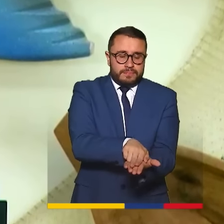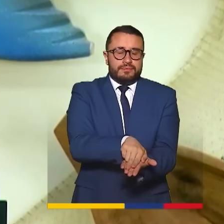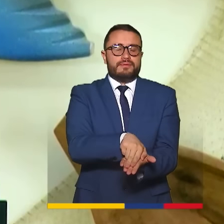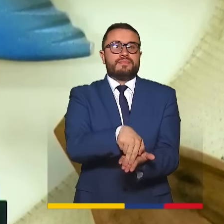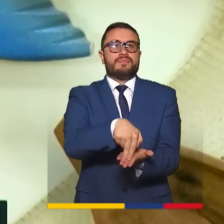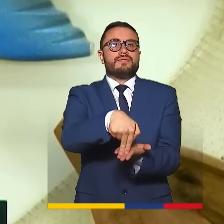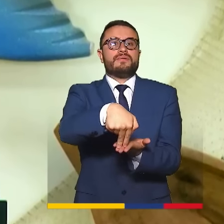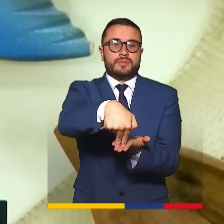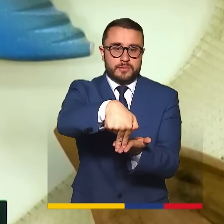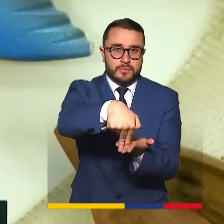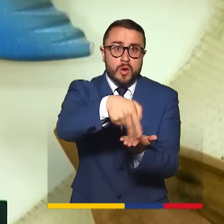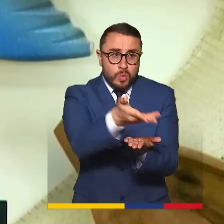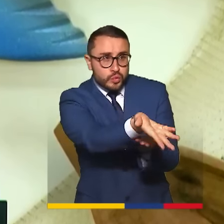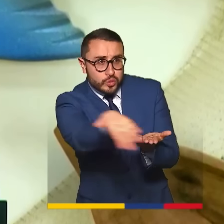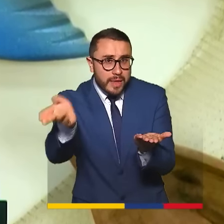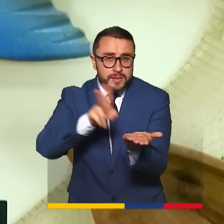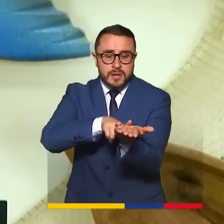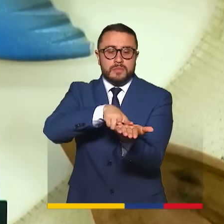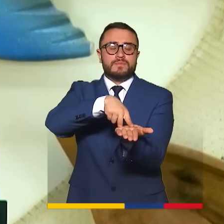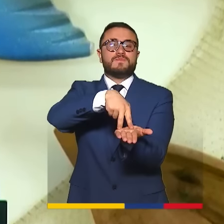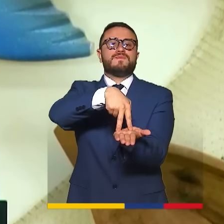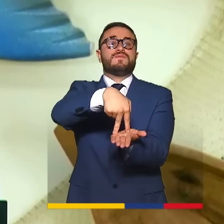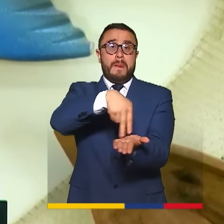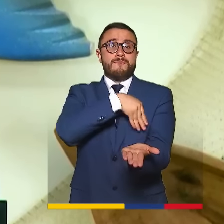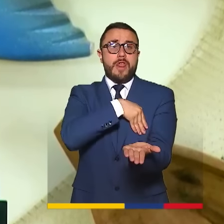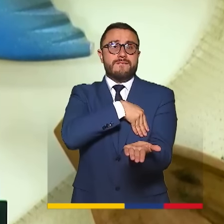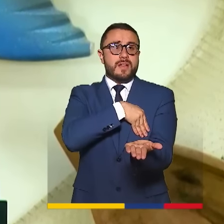acunan para que libre su batalla.